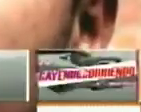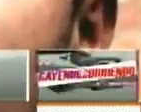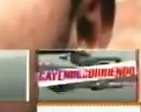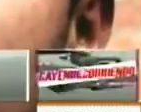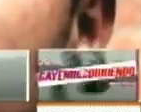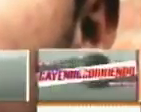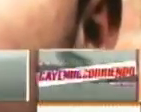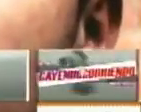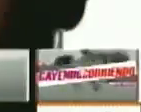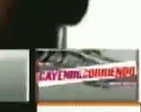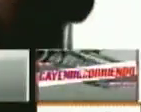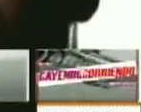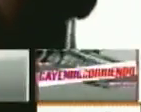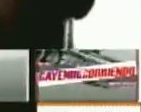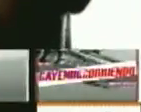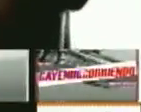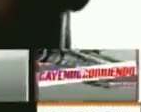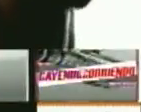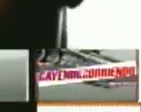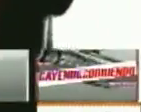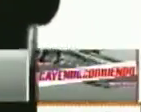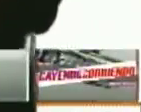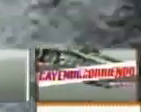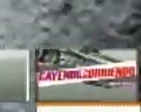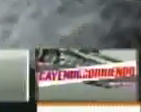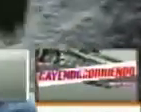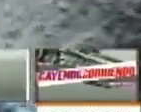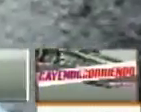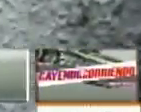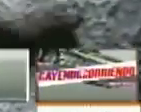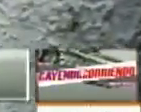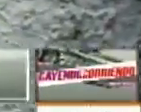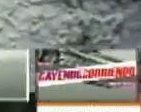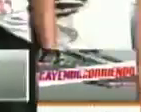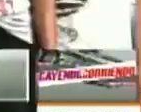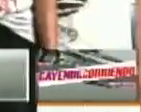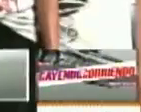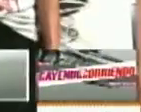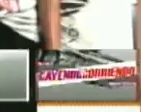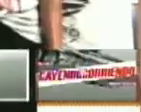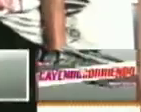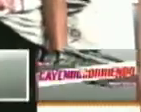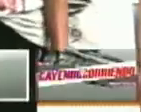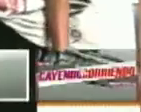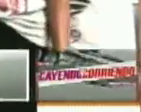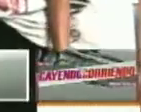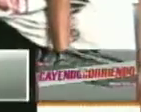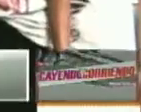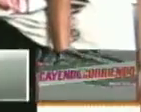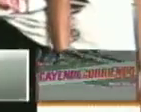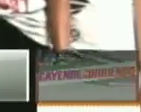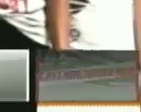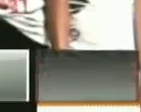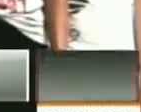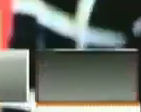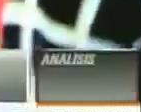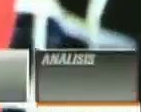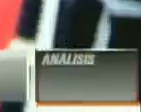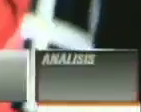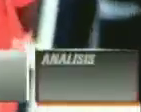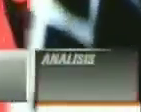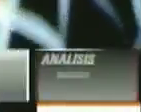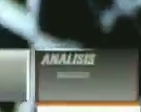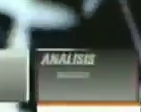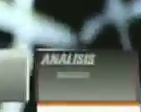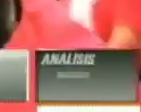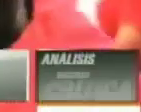bisnietos soñando y por fin vamos logrando la patria que tú soñaste. Nosotros somos los pobres, todos nosotros con Chávez. Patria,